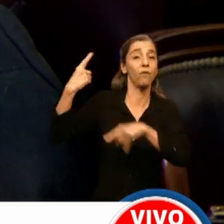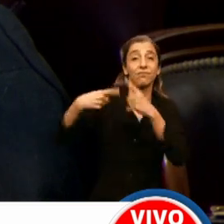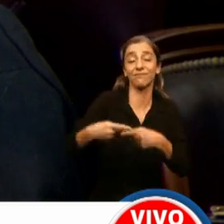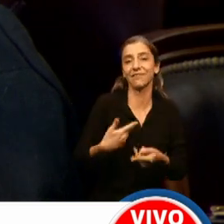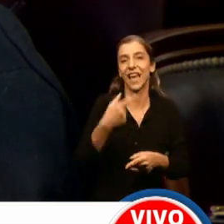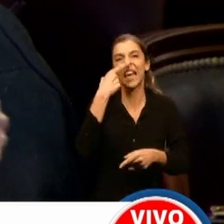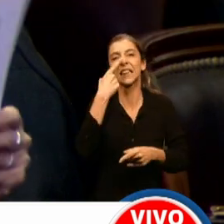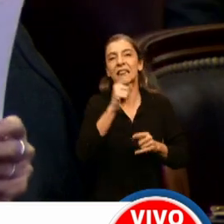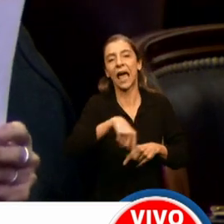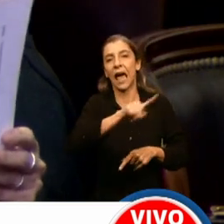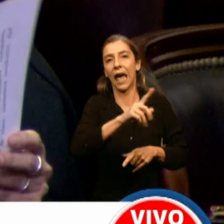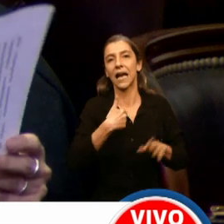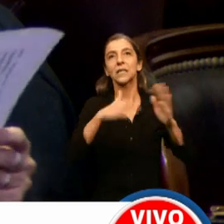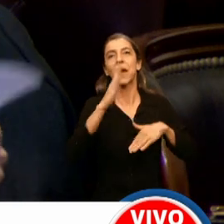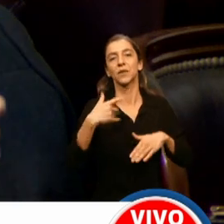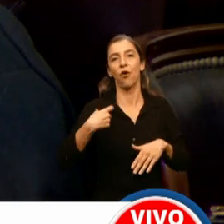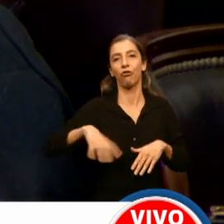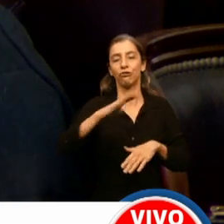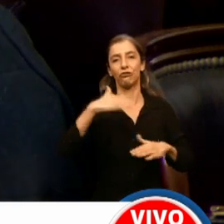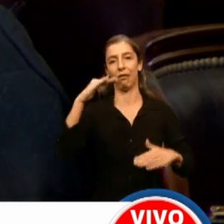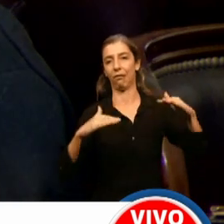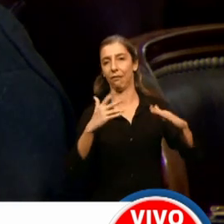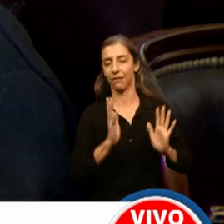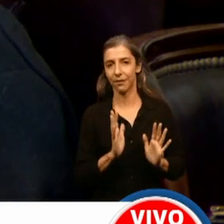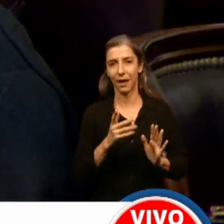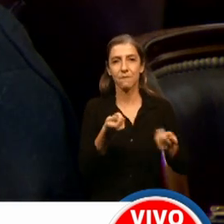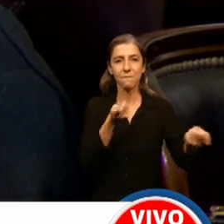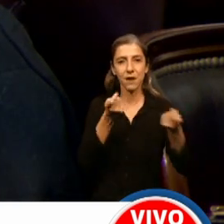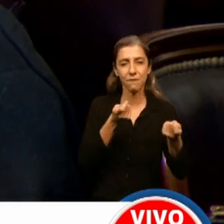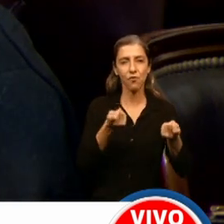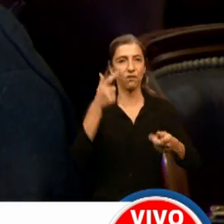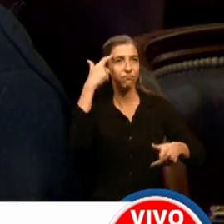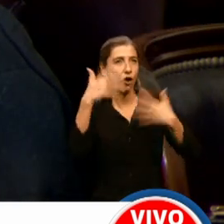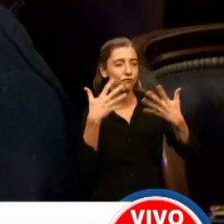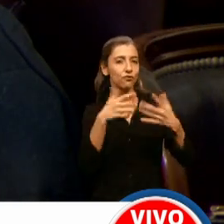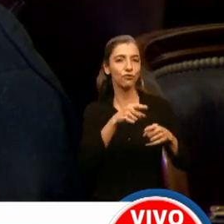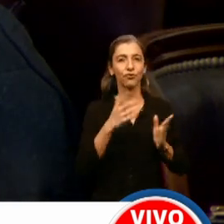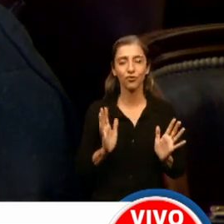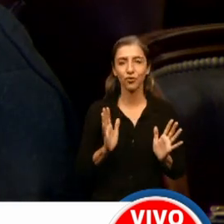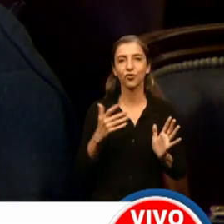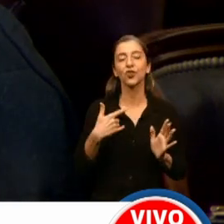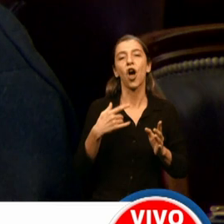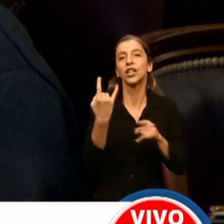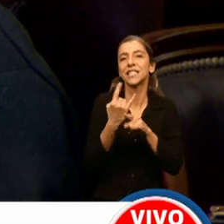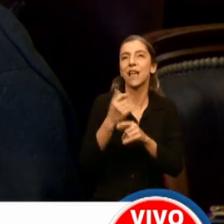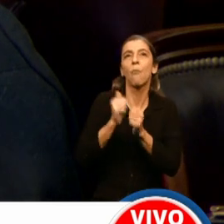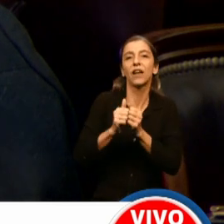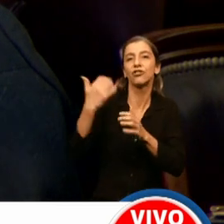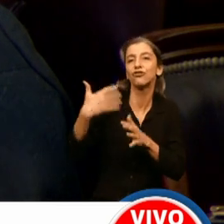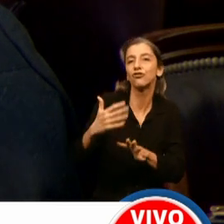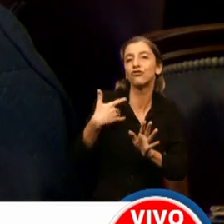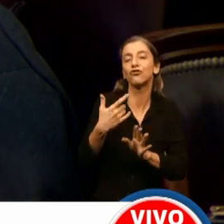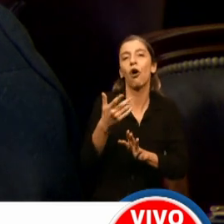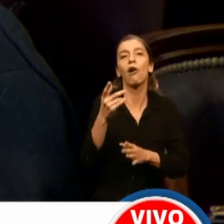clase elementos residuales malentendidos manipulaciones confusiones líneas históricas como